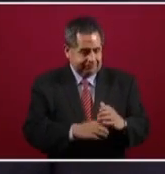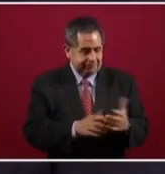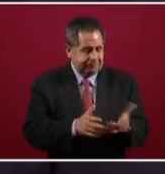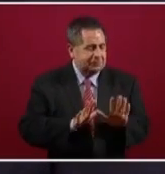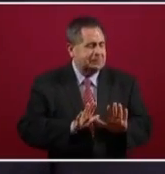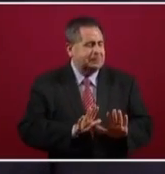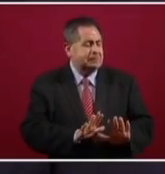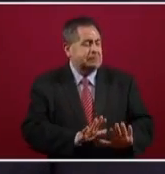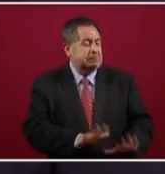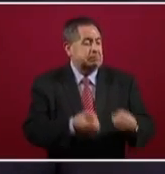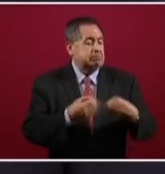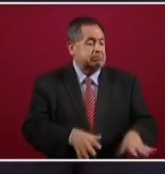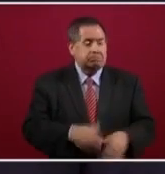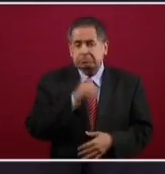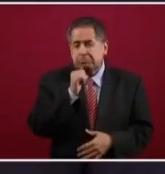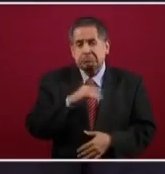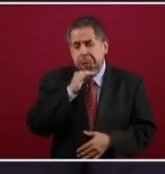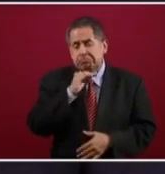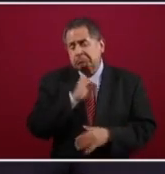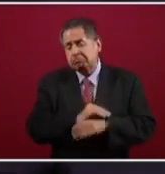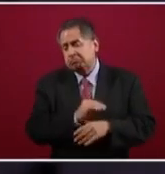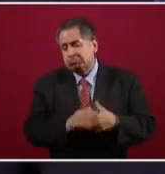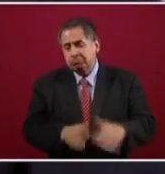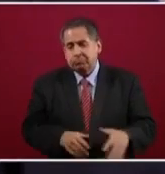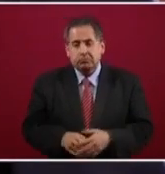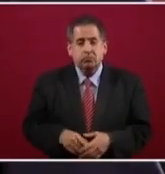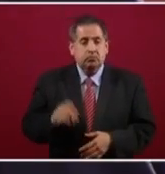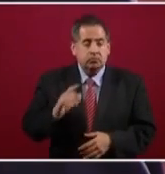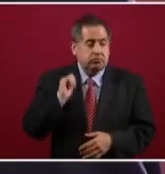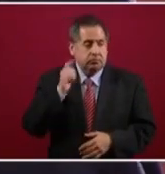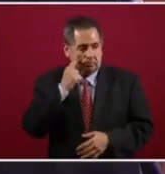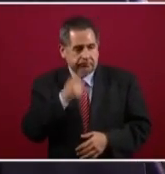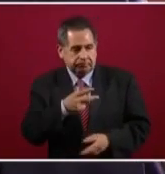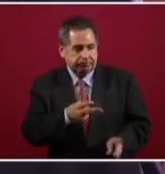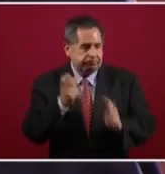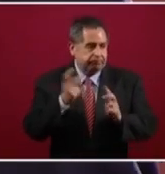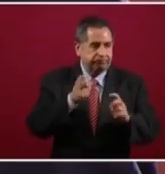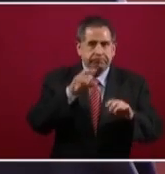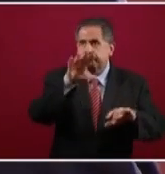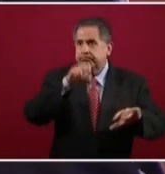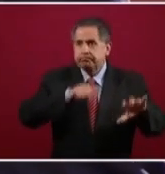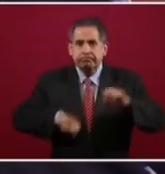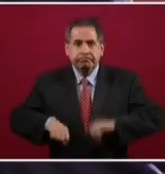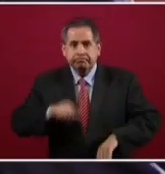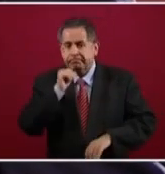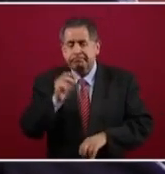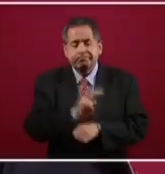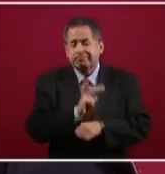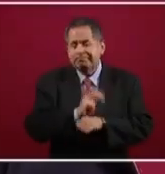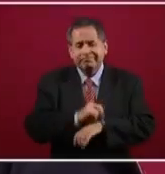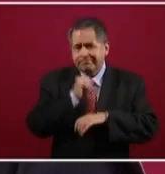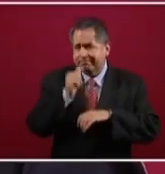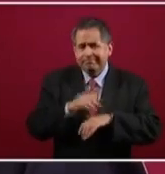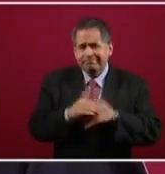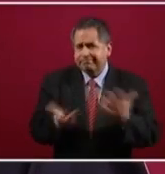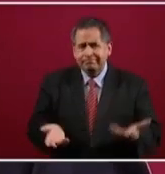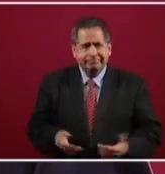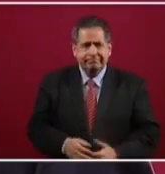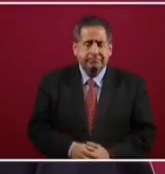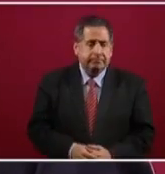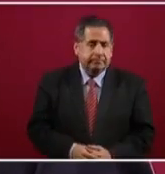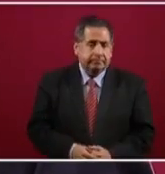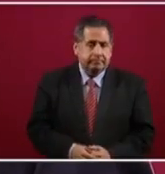perder, que no están pendientes de que no se roben en los anaqueles la mercancía.